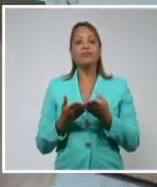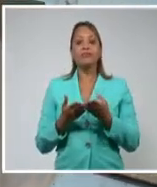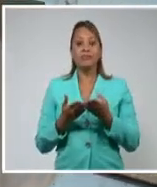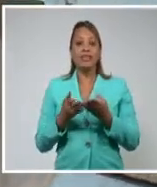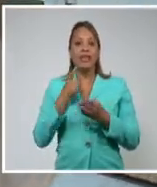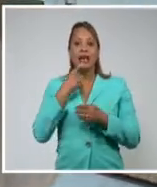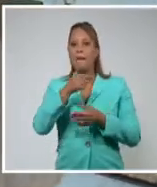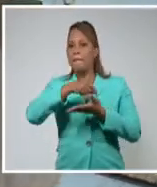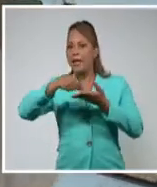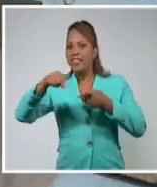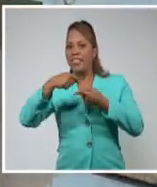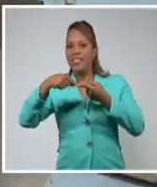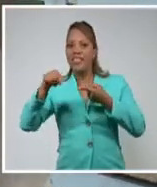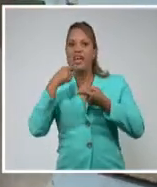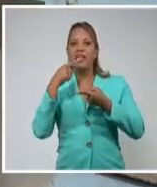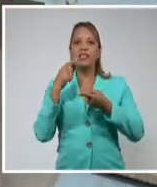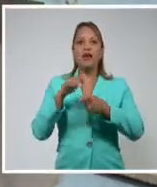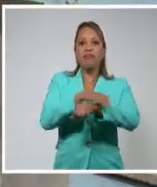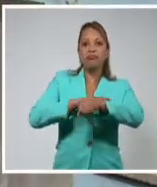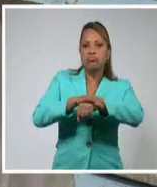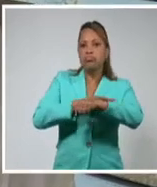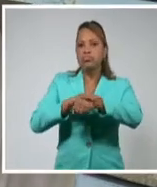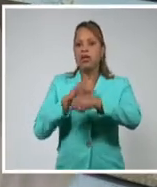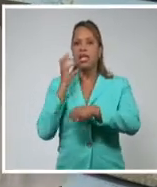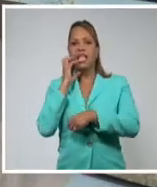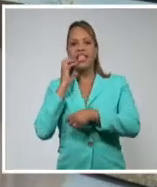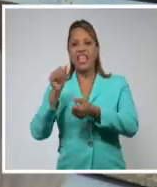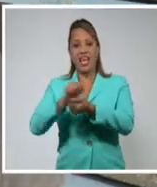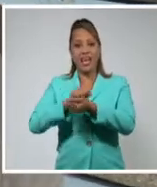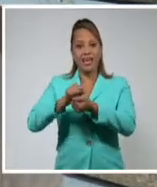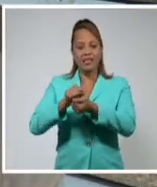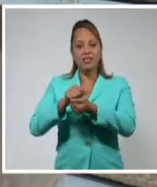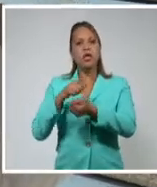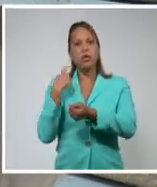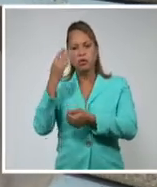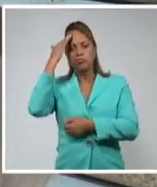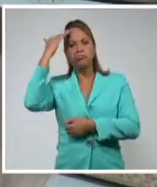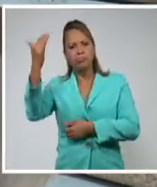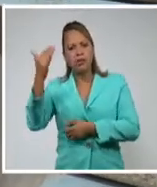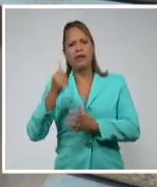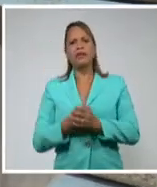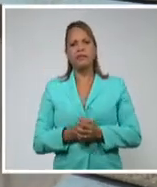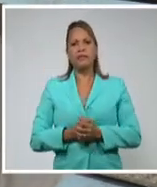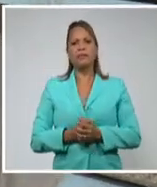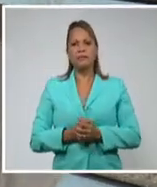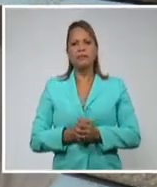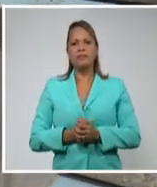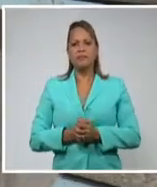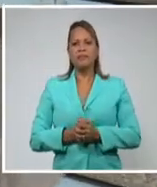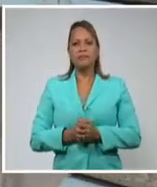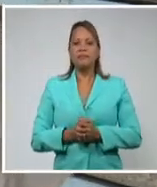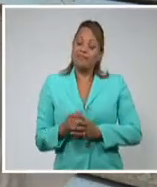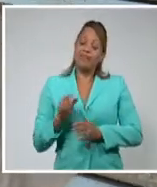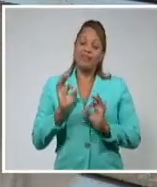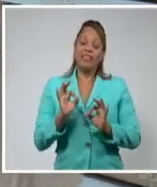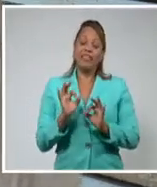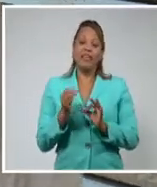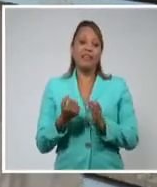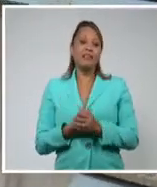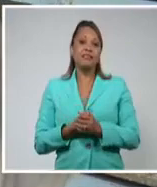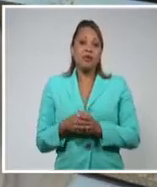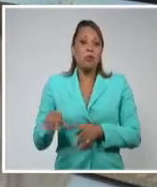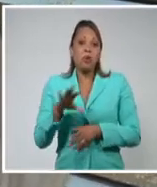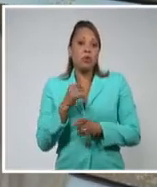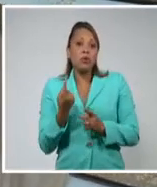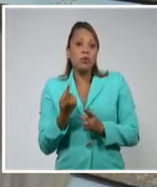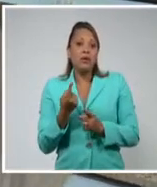pasta de dientes, jabón, detergente, otras cositas, y están muy agradecidos de esto. Porque bueno, sí, como todo, que